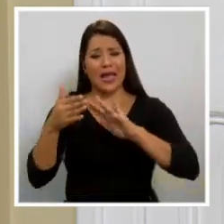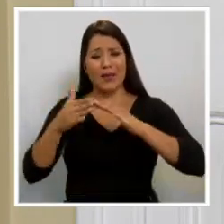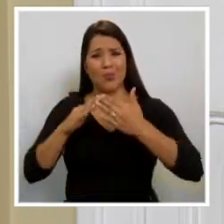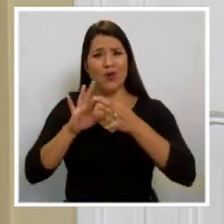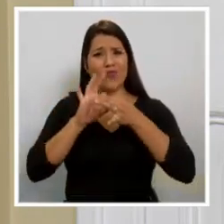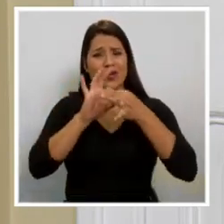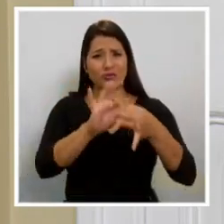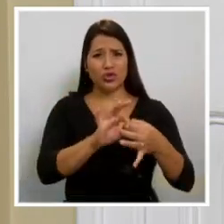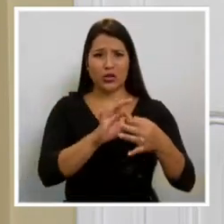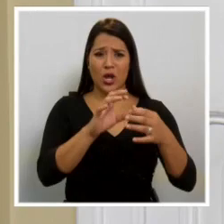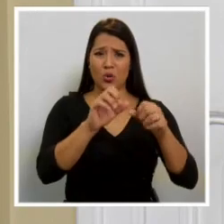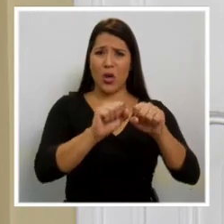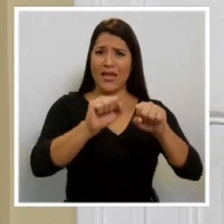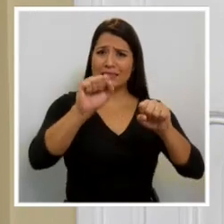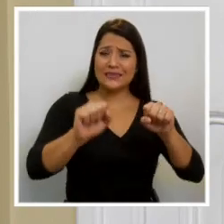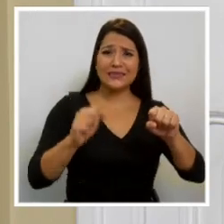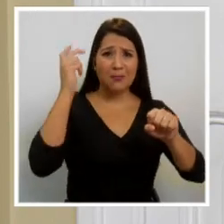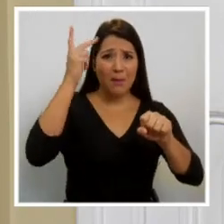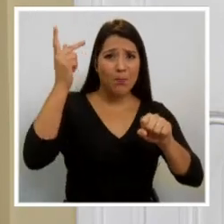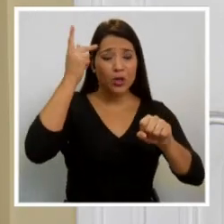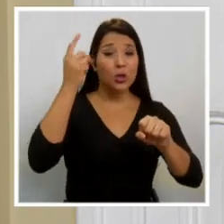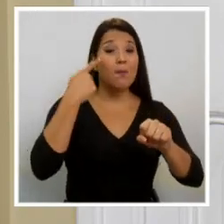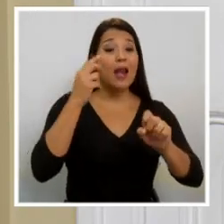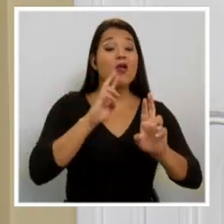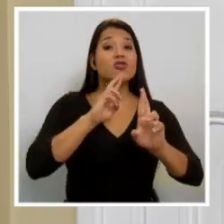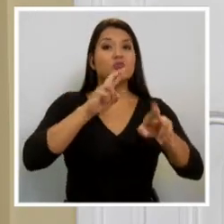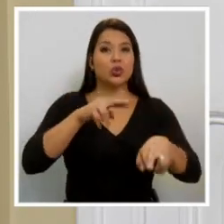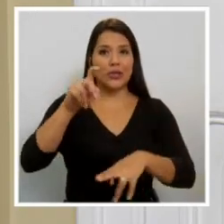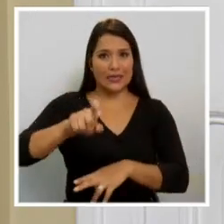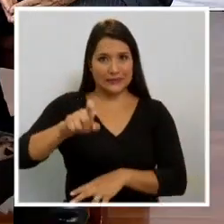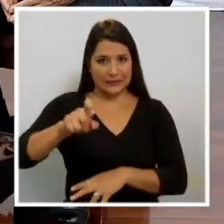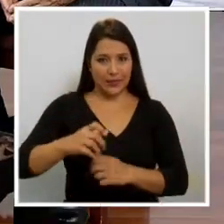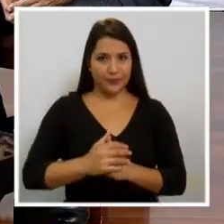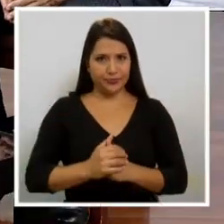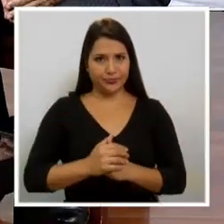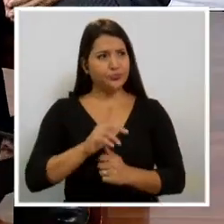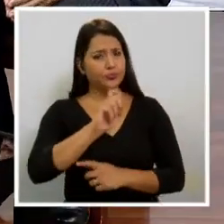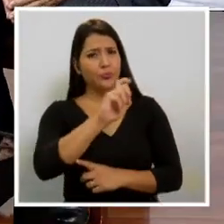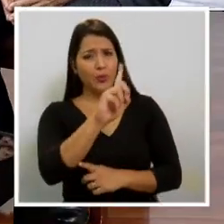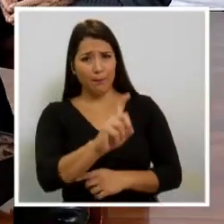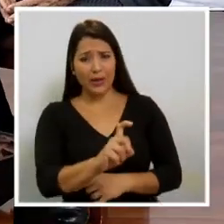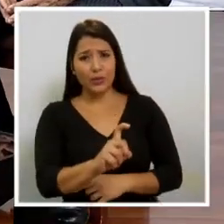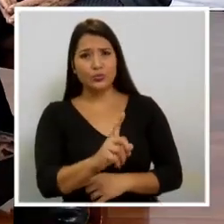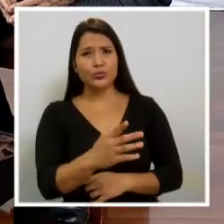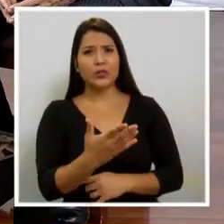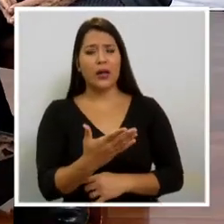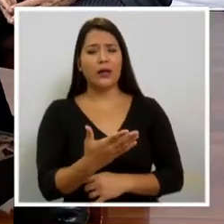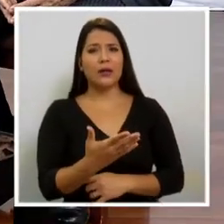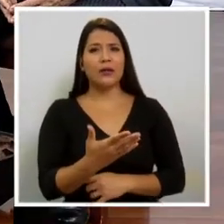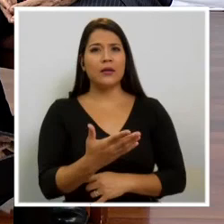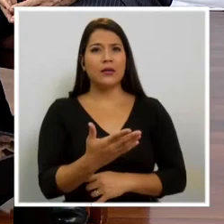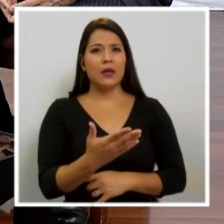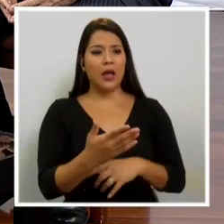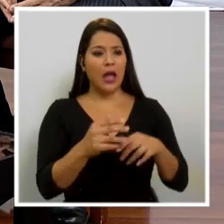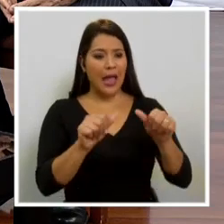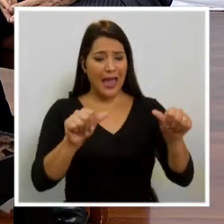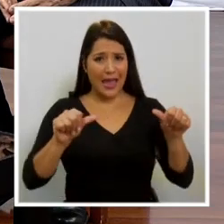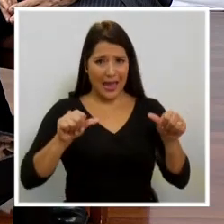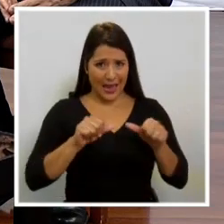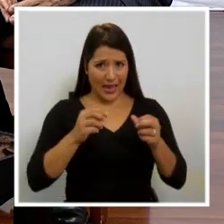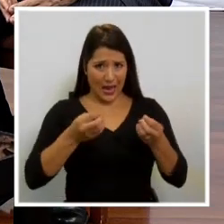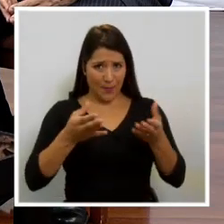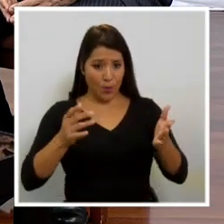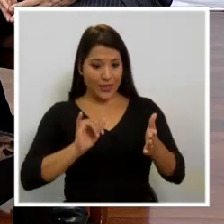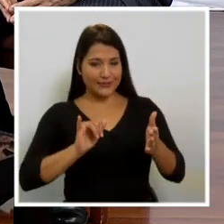sistema político para darle respuesta a sus demandas. La pregunta es, el sector público va a ser el